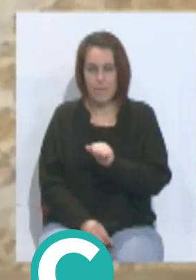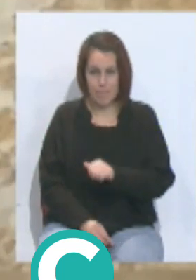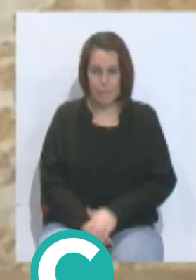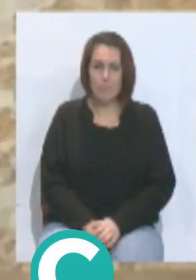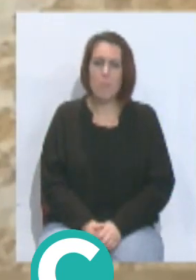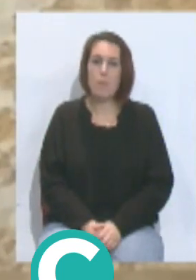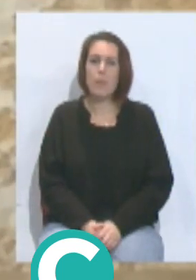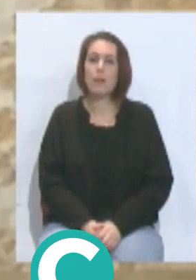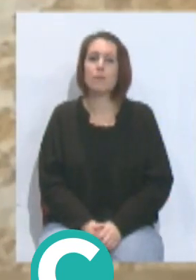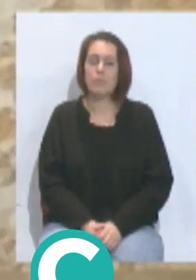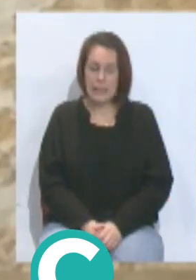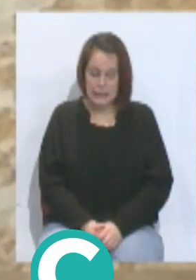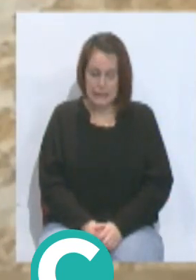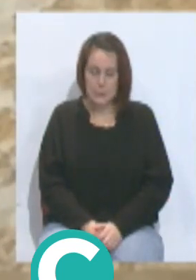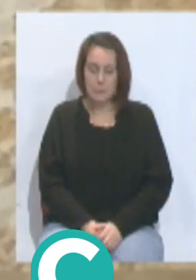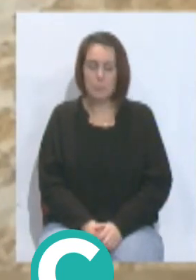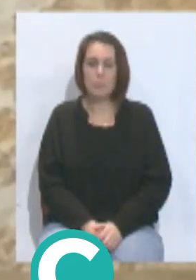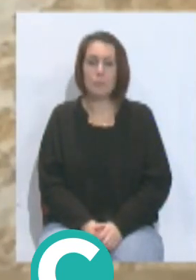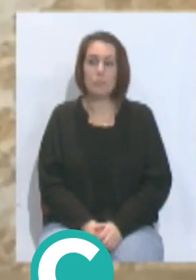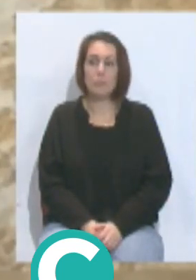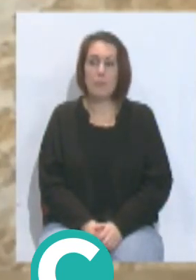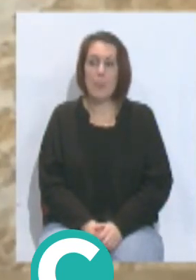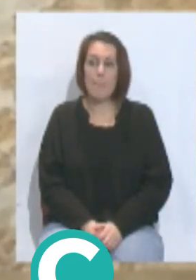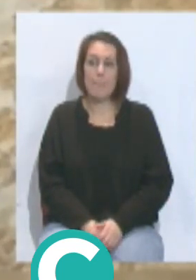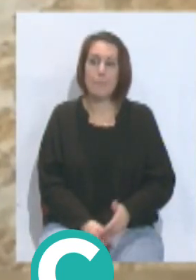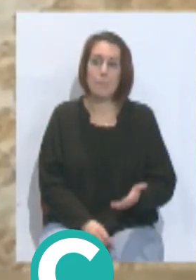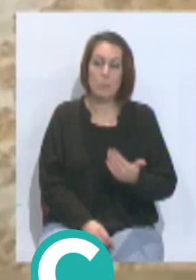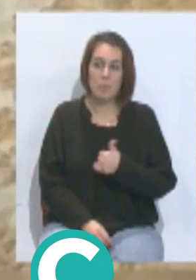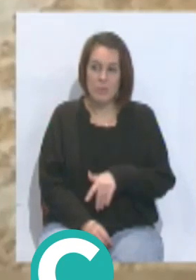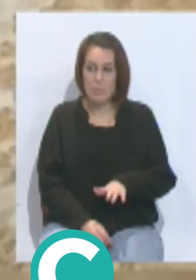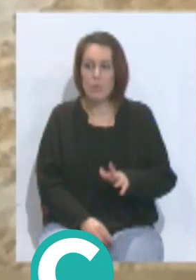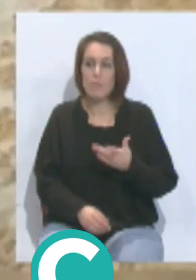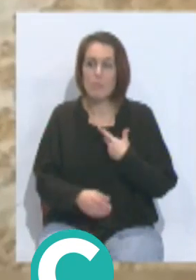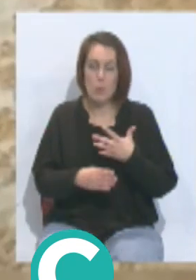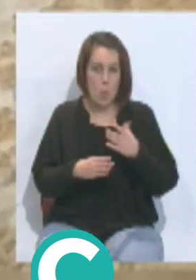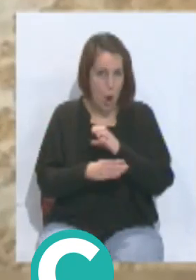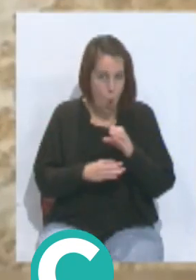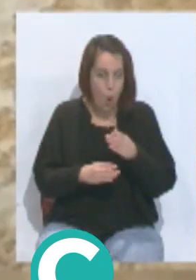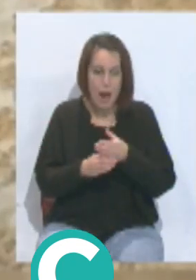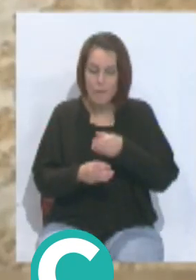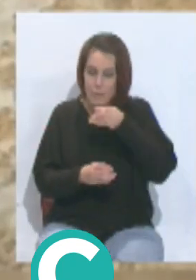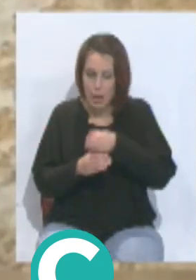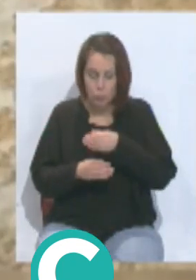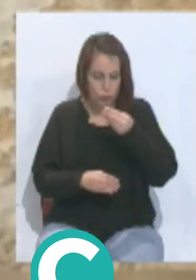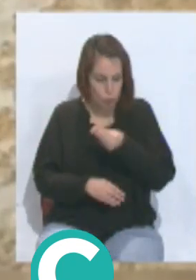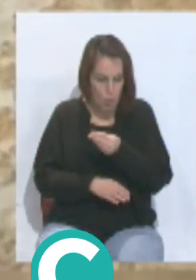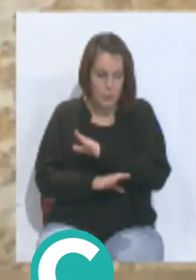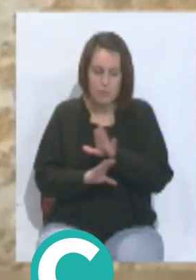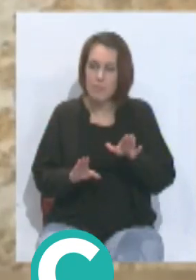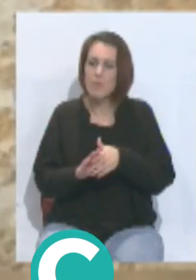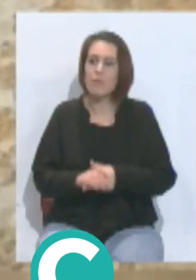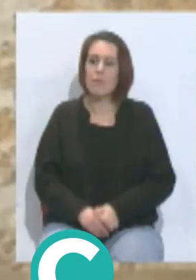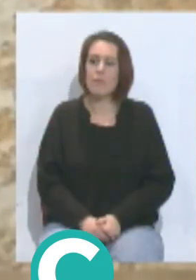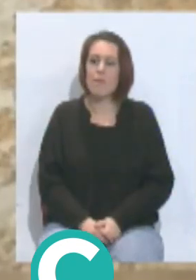¿No? Y la cambalache cargado, vámonos, su Coca-Cola, vámonos, sus vasos buenos, guapos,